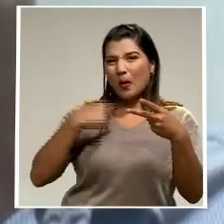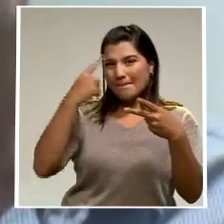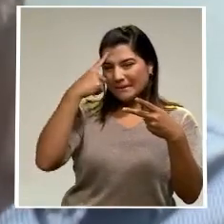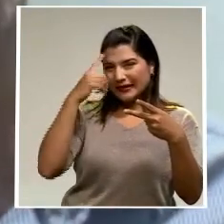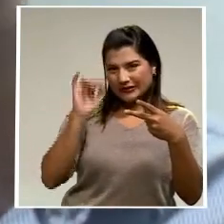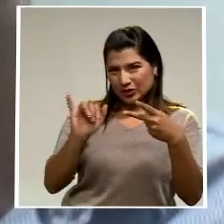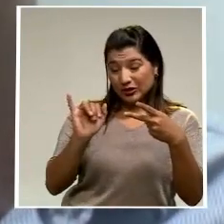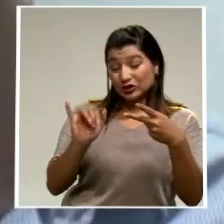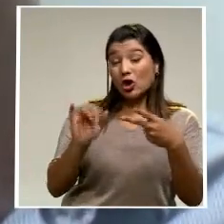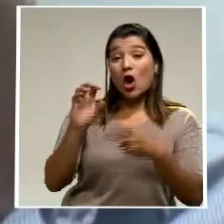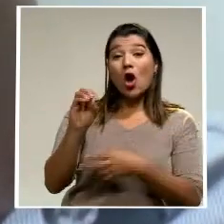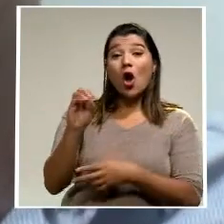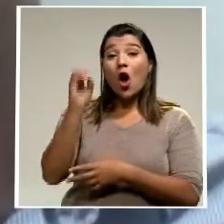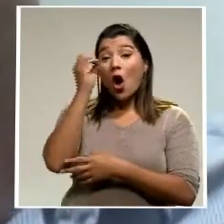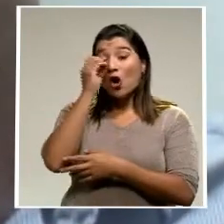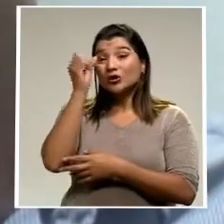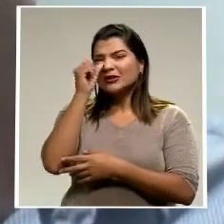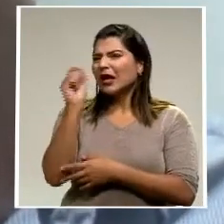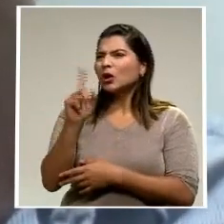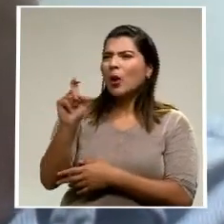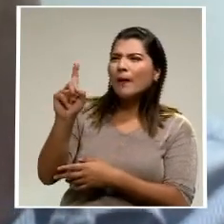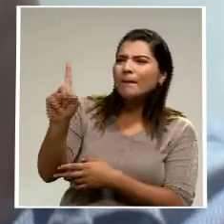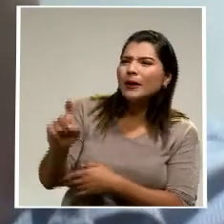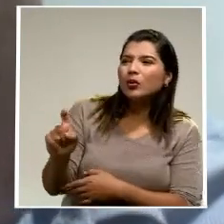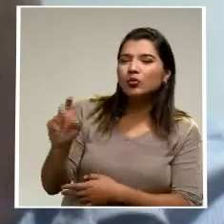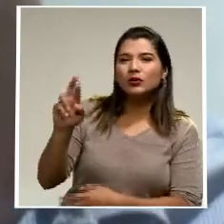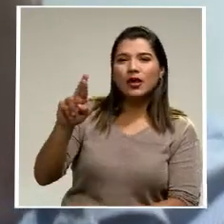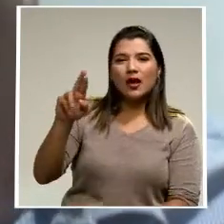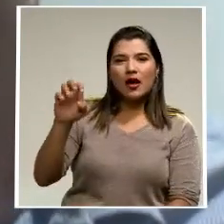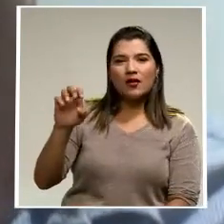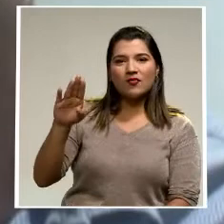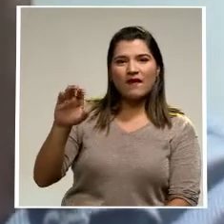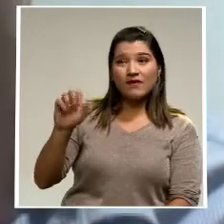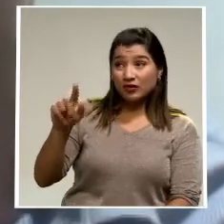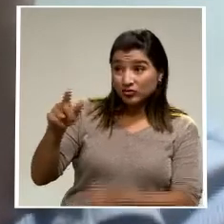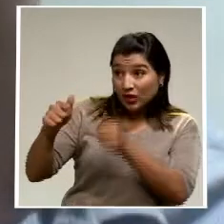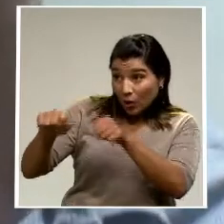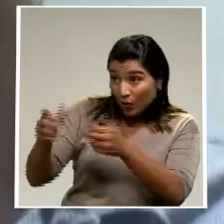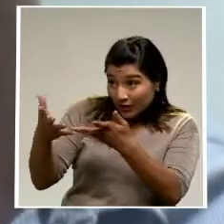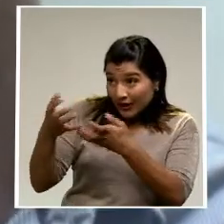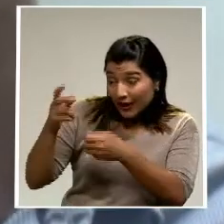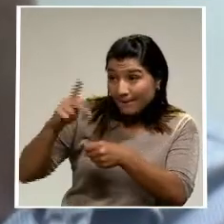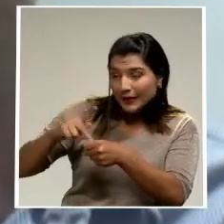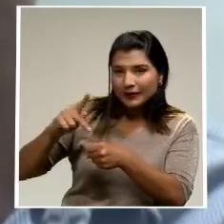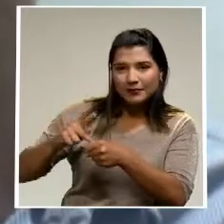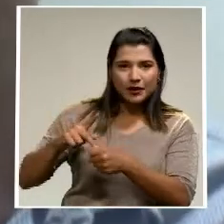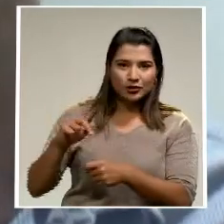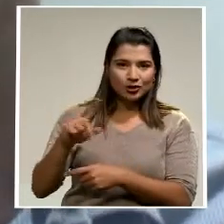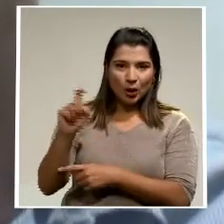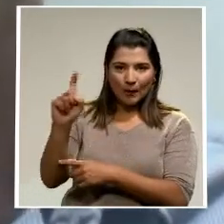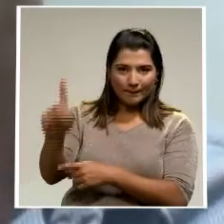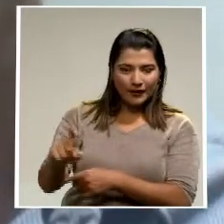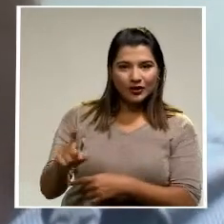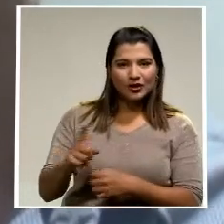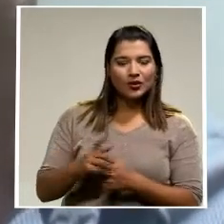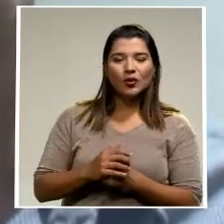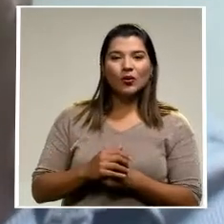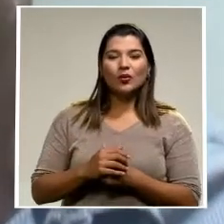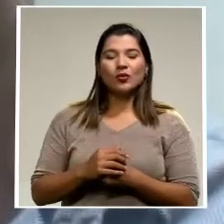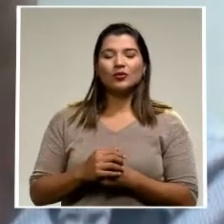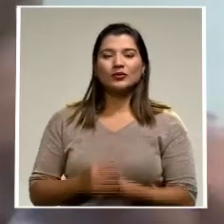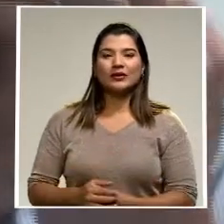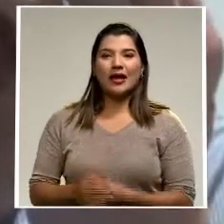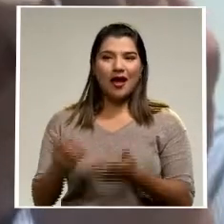que don Oscar no le consulta ni siquiera a la propia Rebeca Greenspan si estaba de acuerdo o no con el pronunciamiento de su nombre